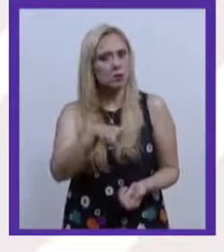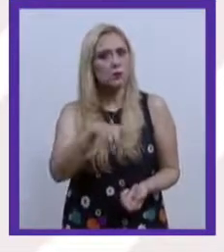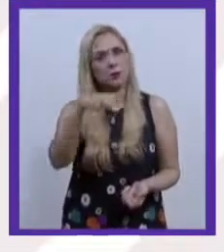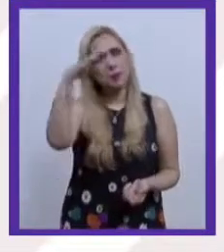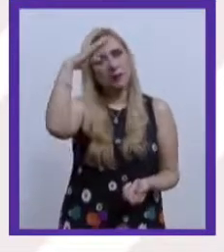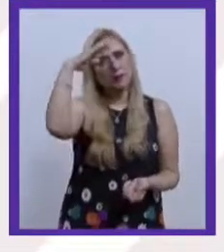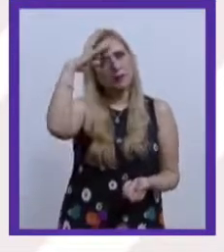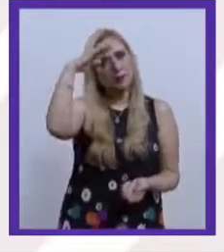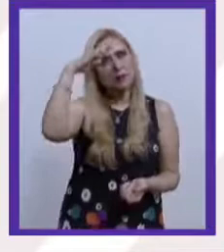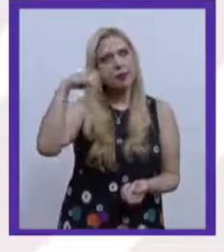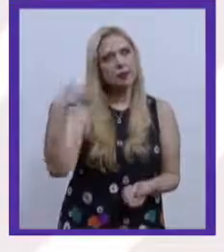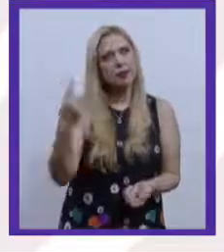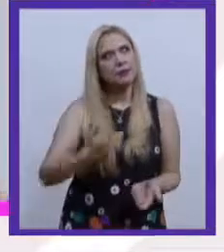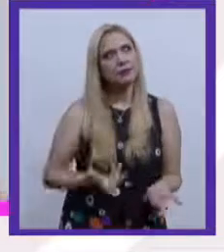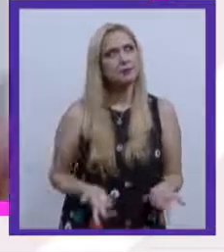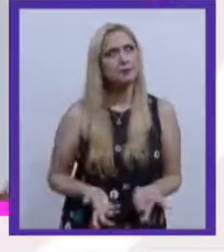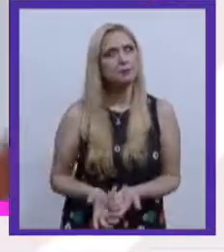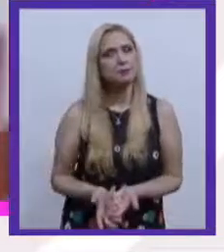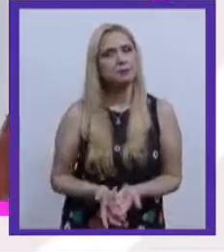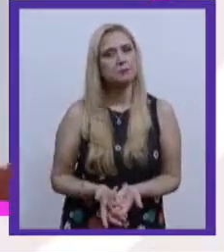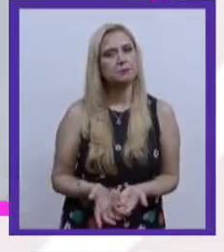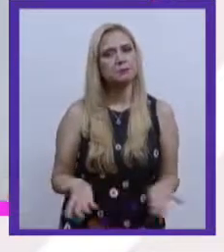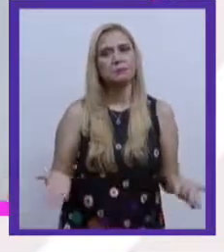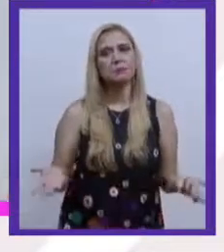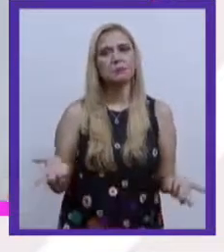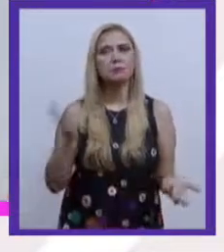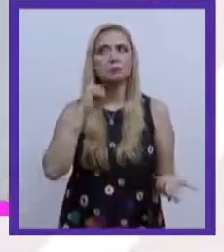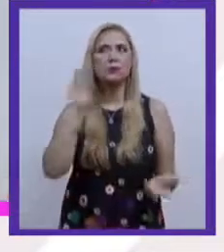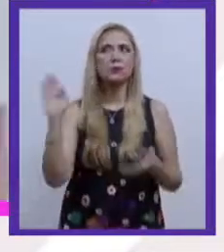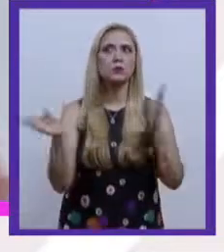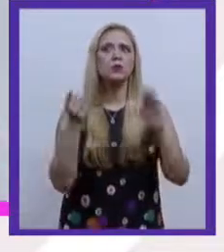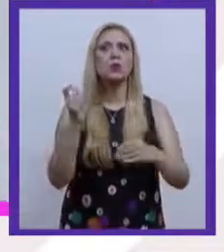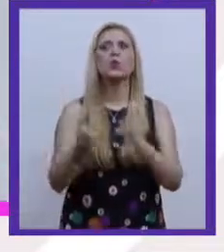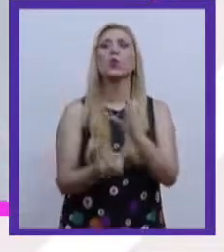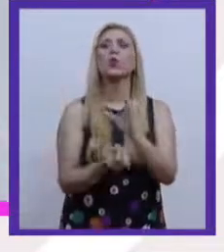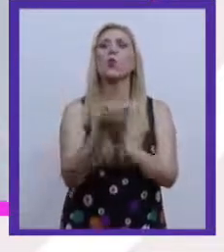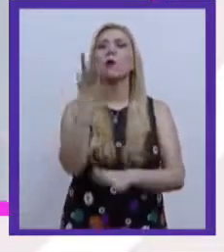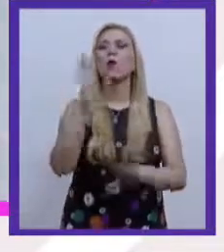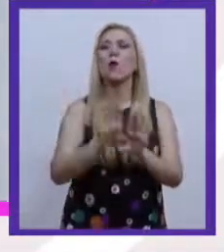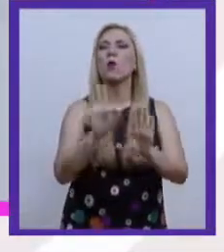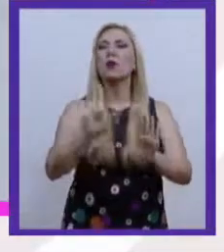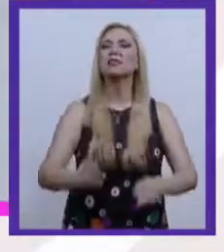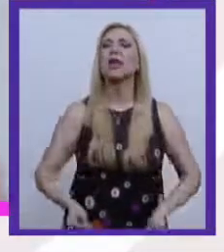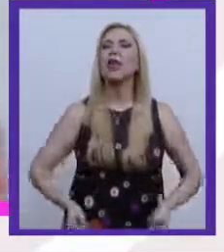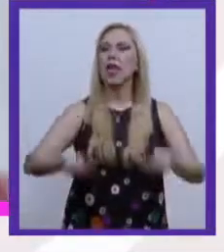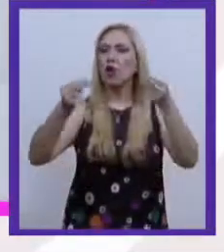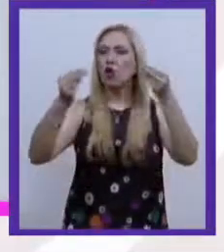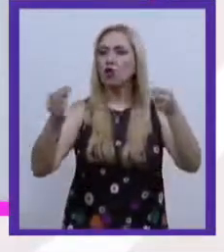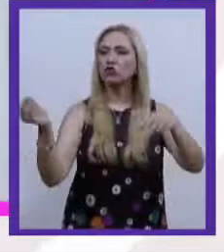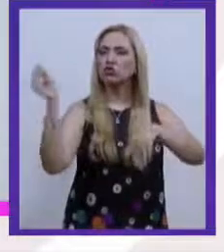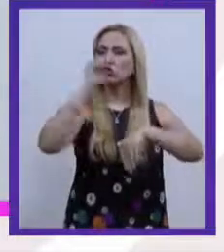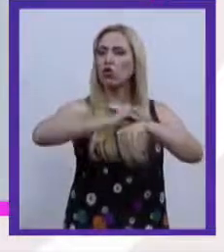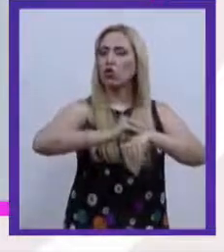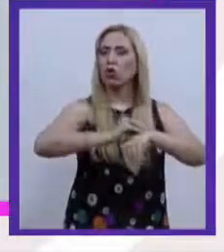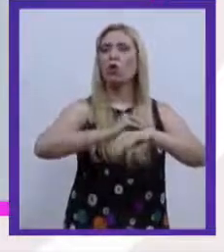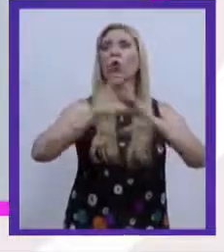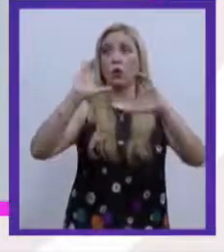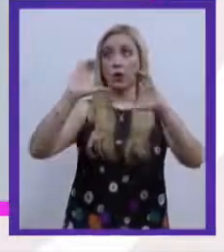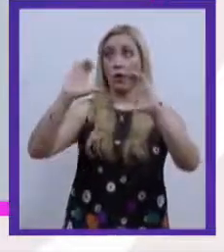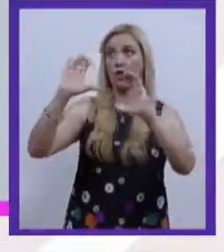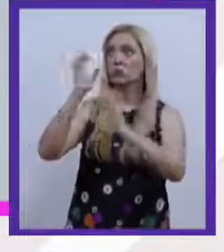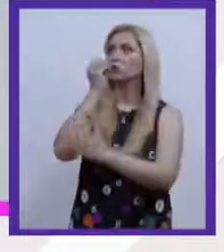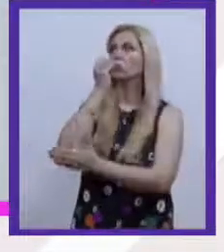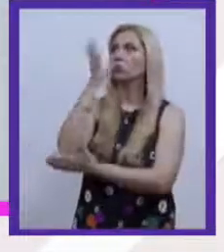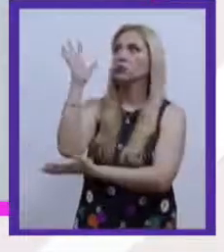en como le llaman a nivel internacional, en un nuevo modelo de negocio, ¿no? Primero que cuide el planeta, ¿no? Que cuide a